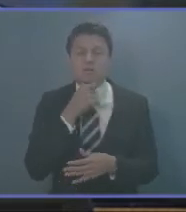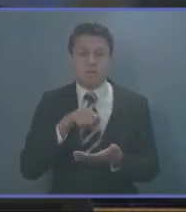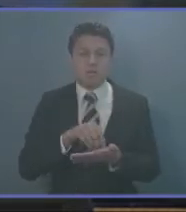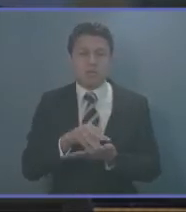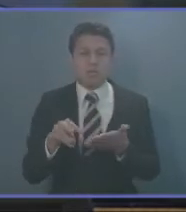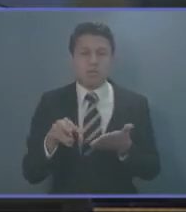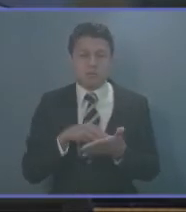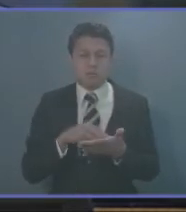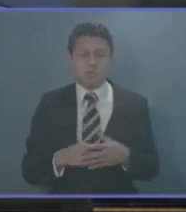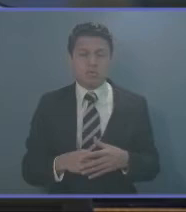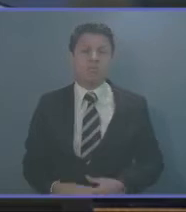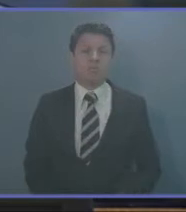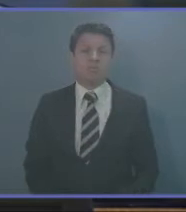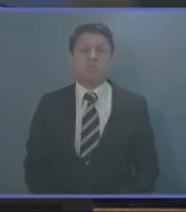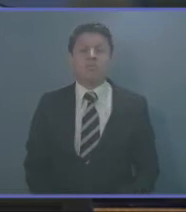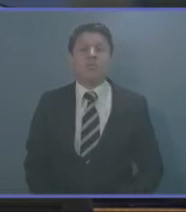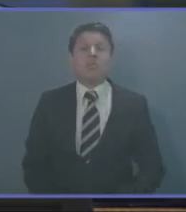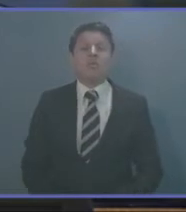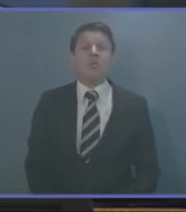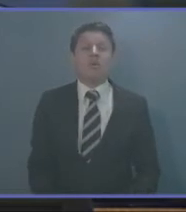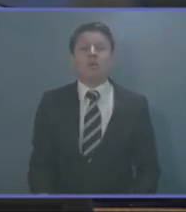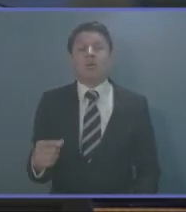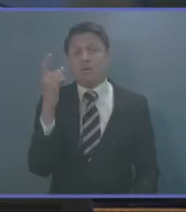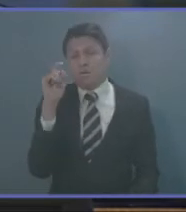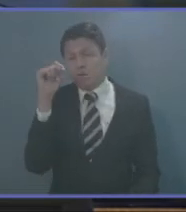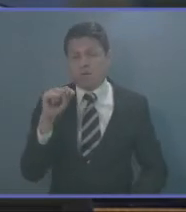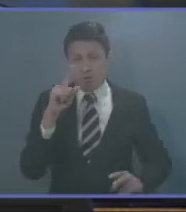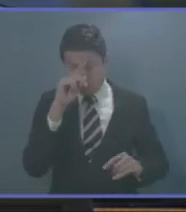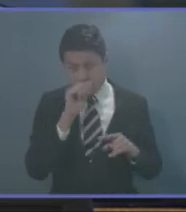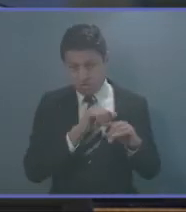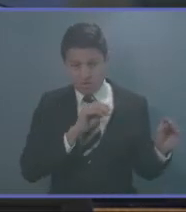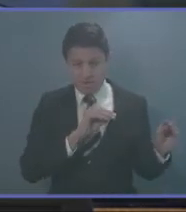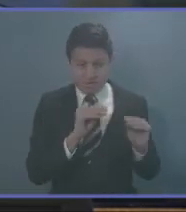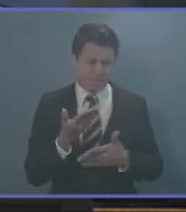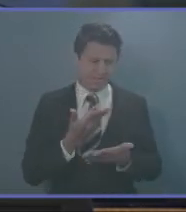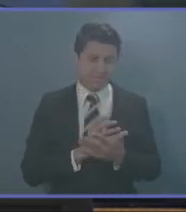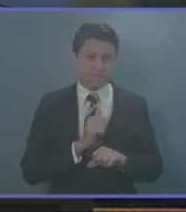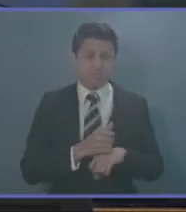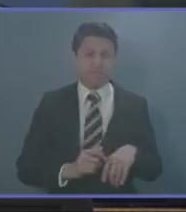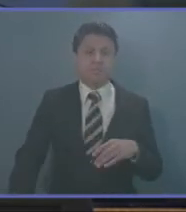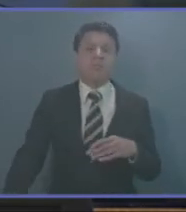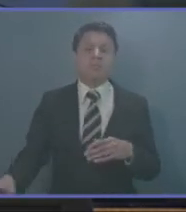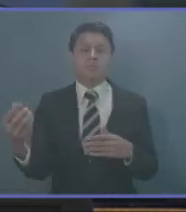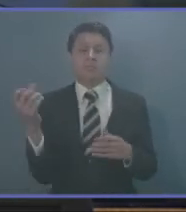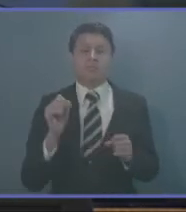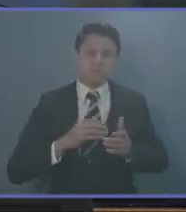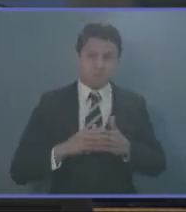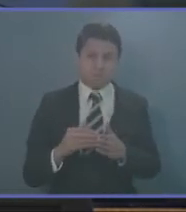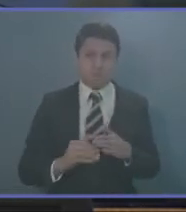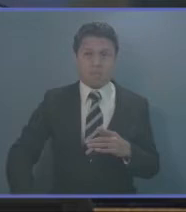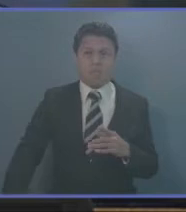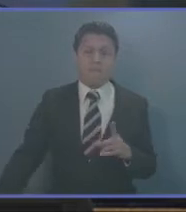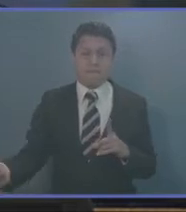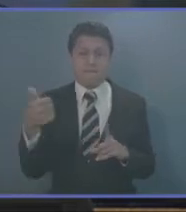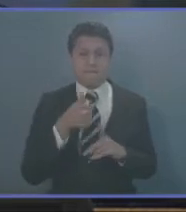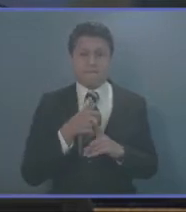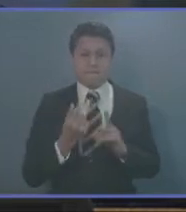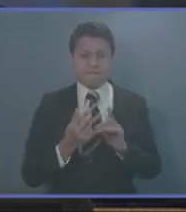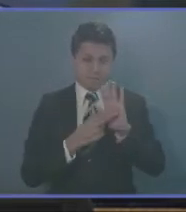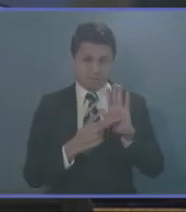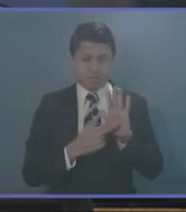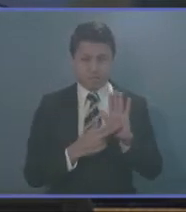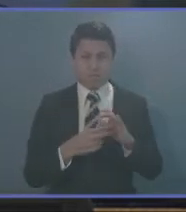cualificación. La falta de cumplimiento del requisito establecido en el inciso anterior dará lugar a que el propietario o